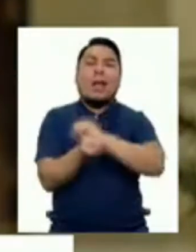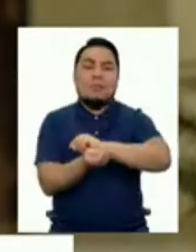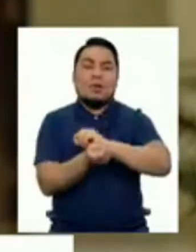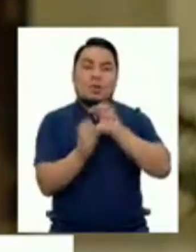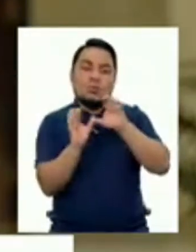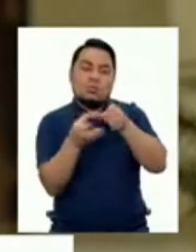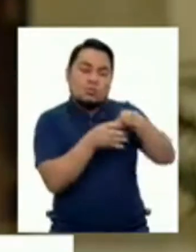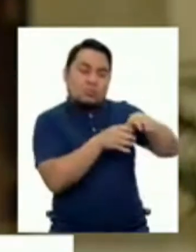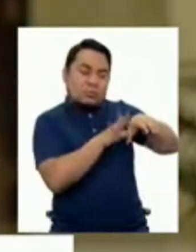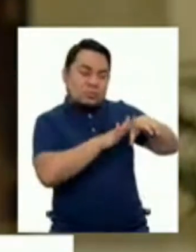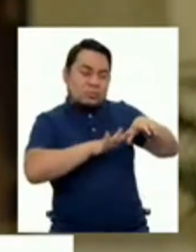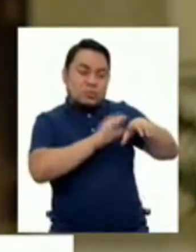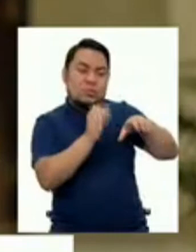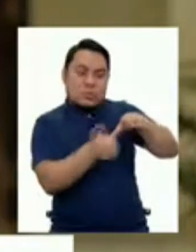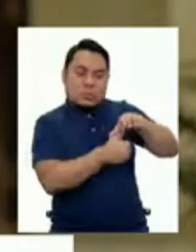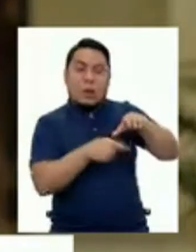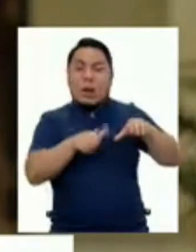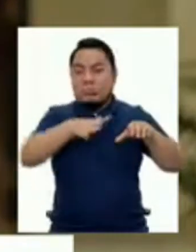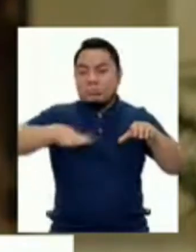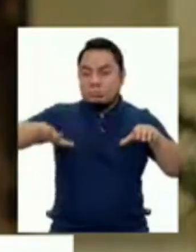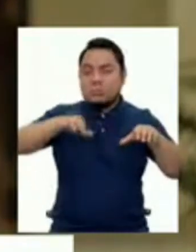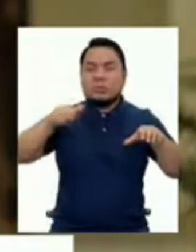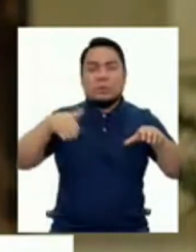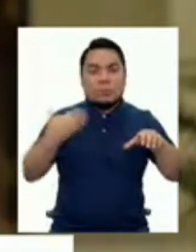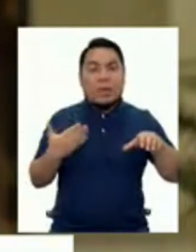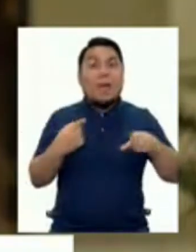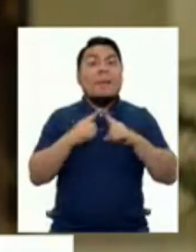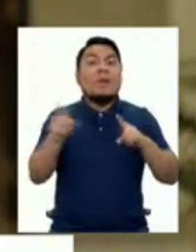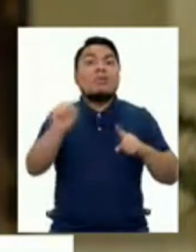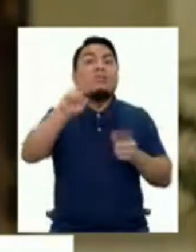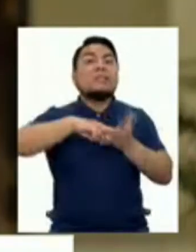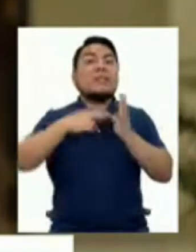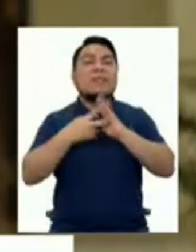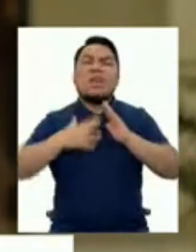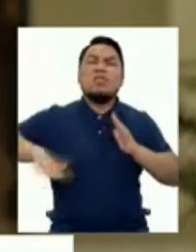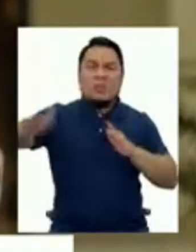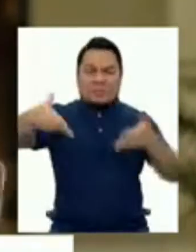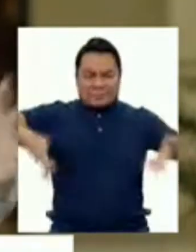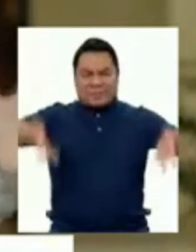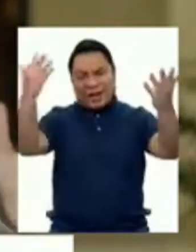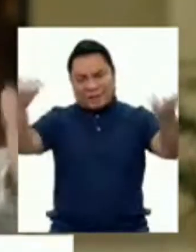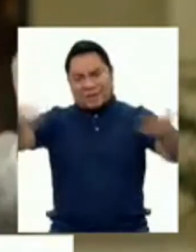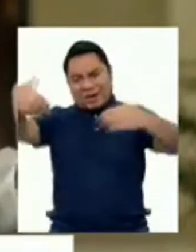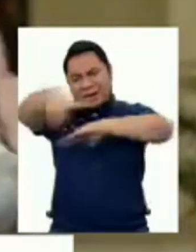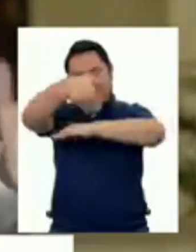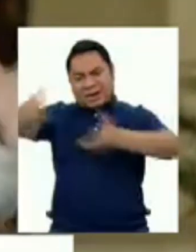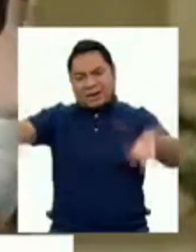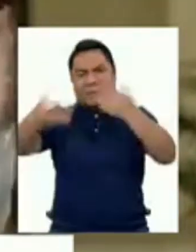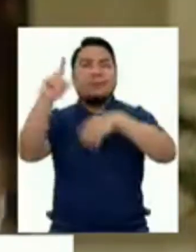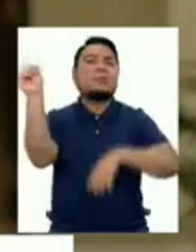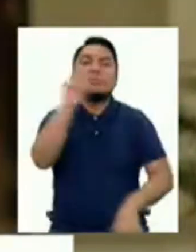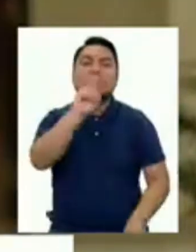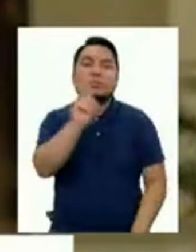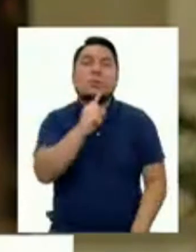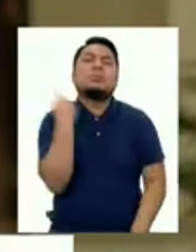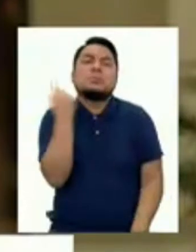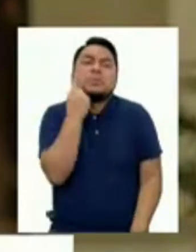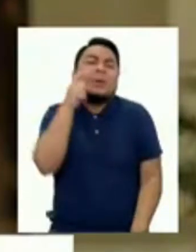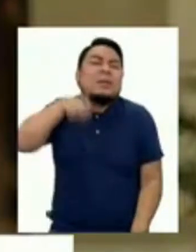todos. No, es un mensaje, está permitido salir en caso que tengan una